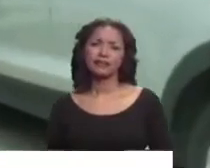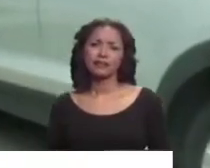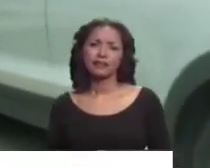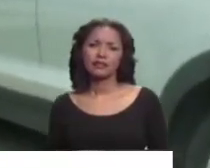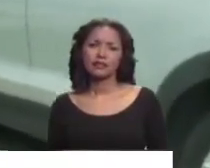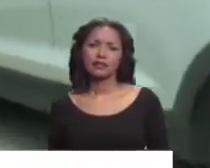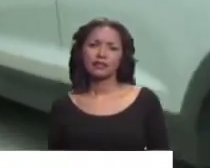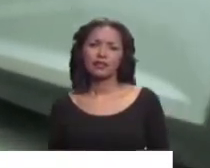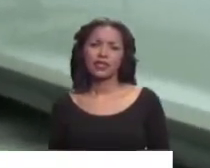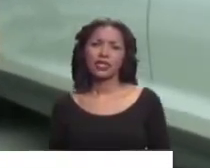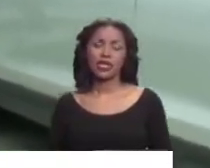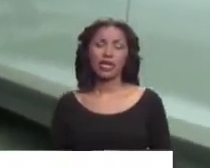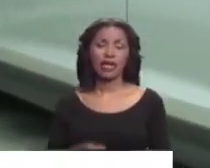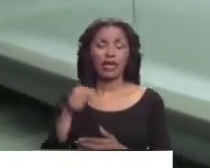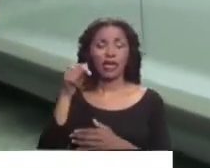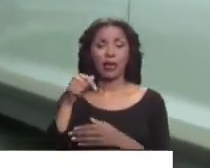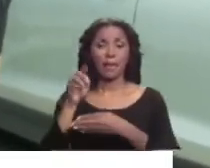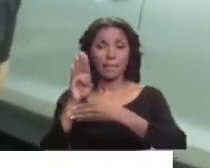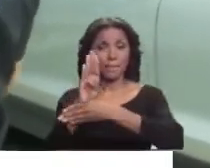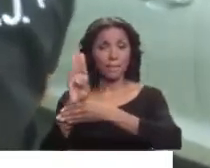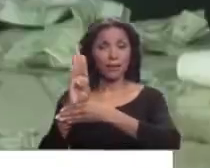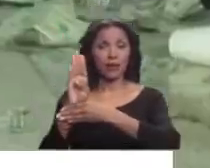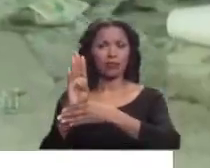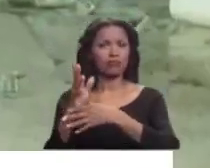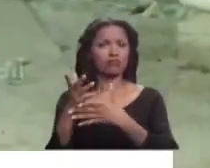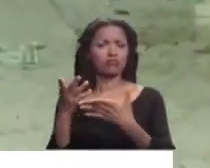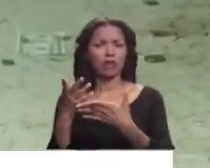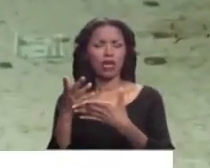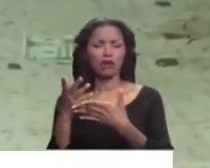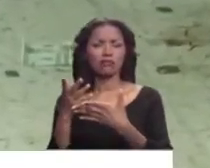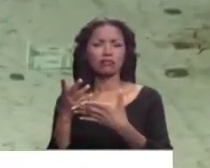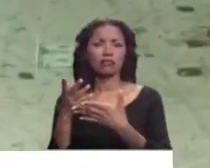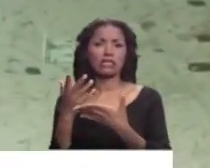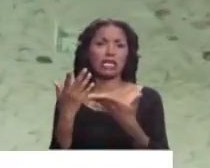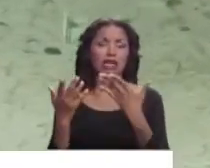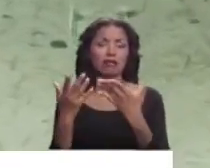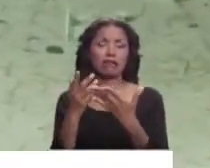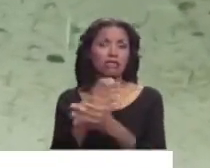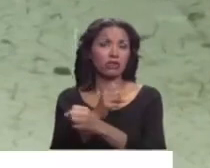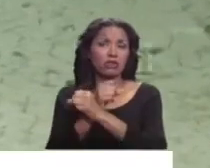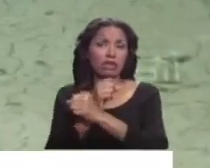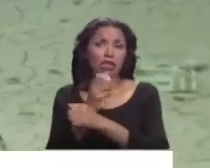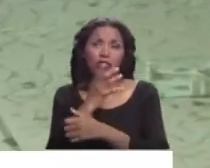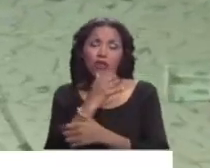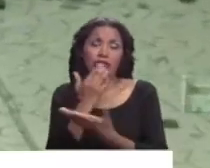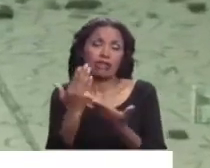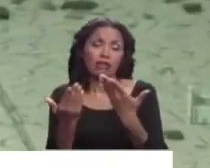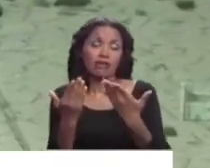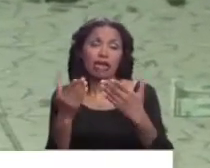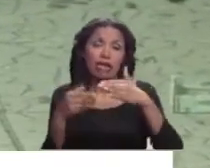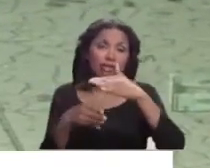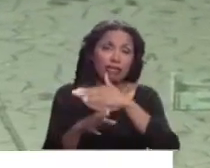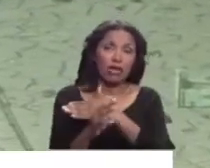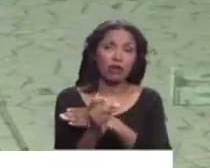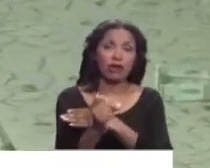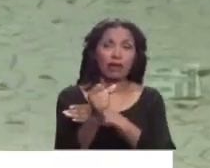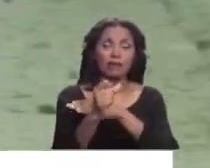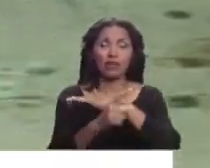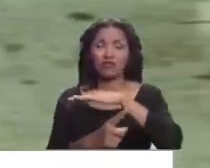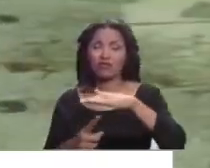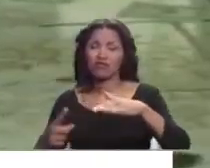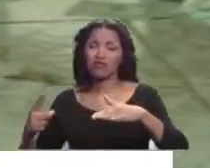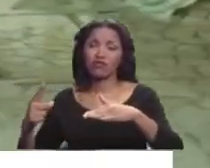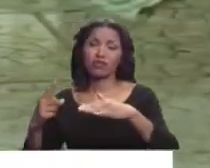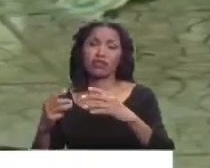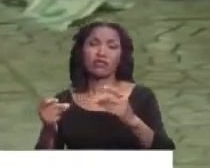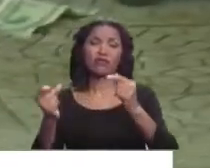haber no fallado en esta ocasión, que llevó a estos 4 delincuentes a penetrar la entidad bancaria y posteriormente llevarse estas cajas